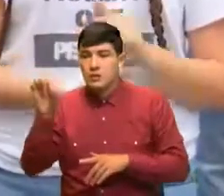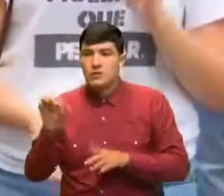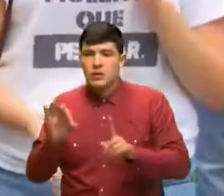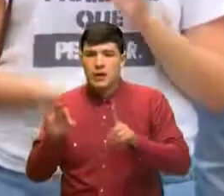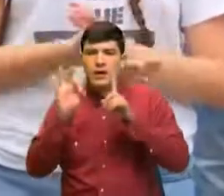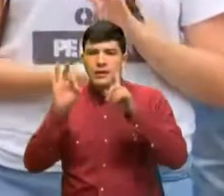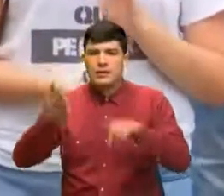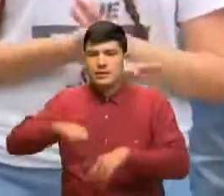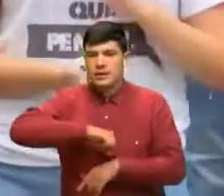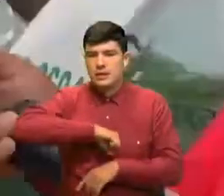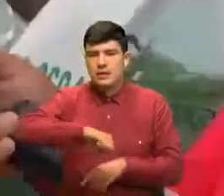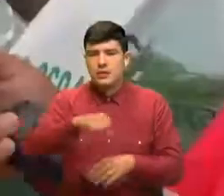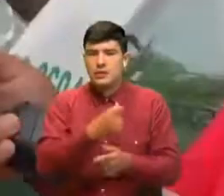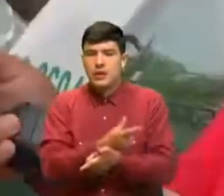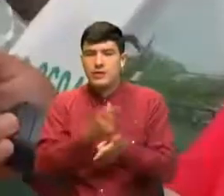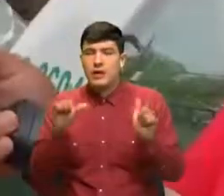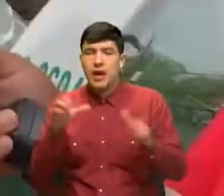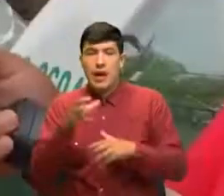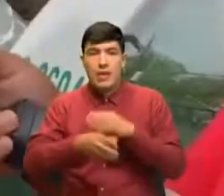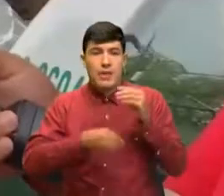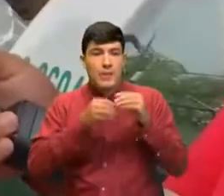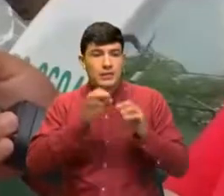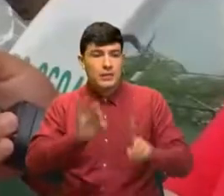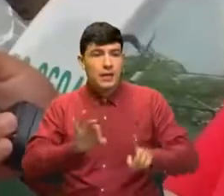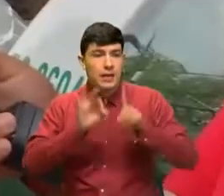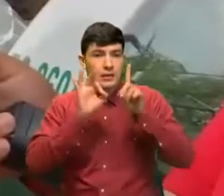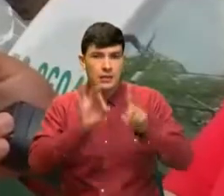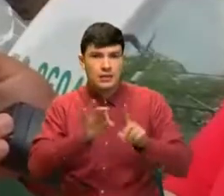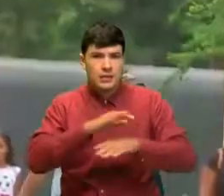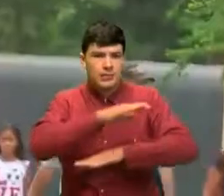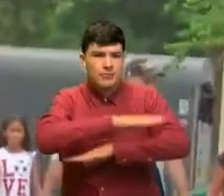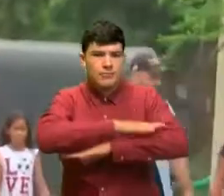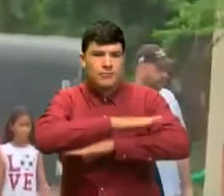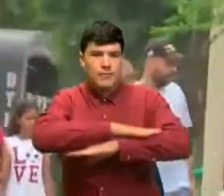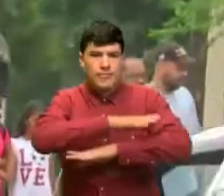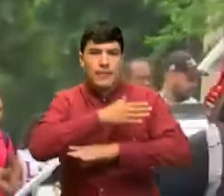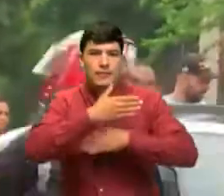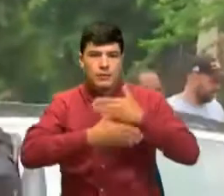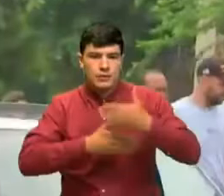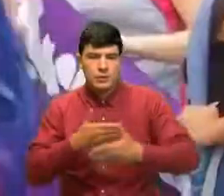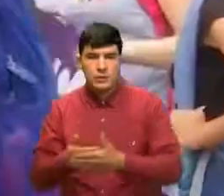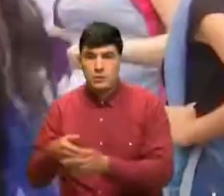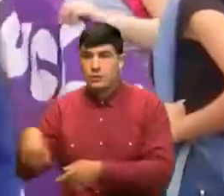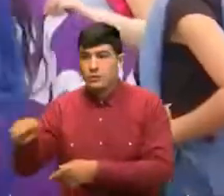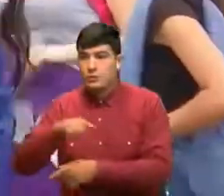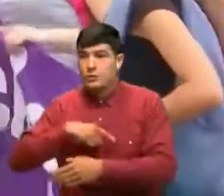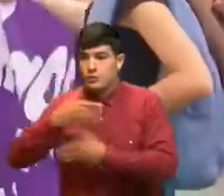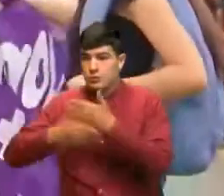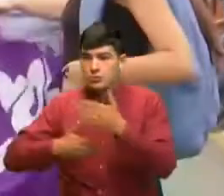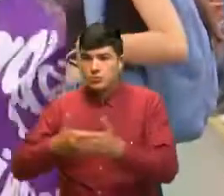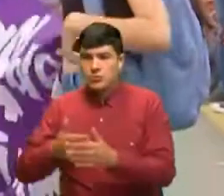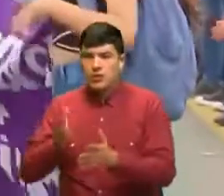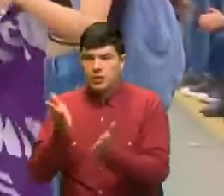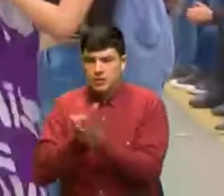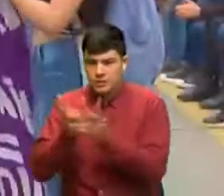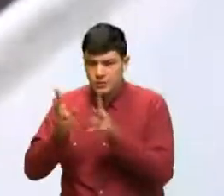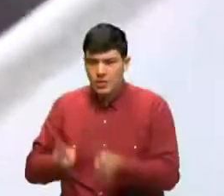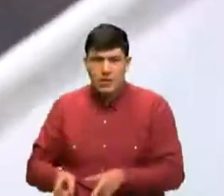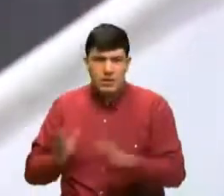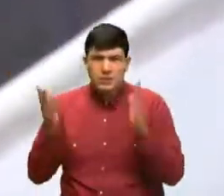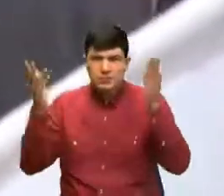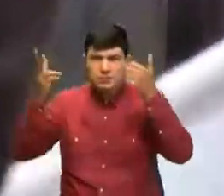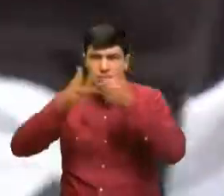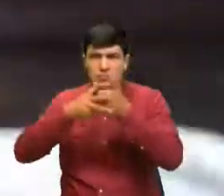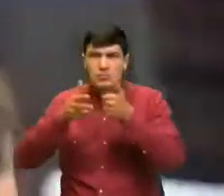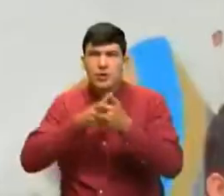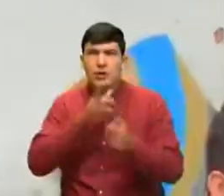libertades y a garantizar la convivencia pacífica en la protesta hicieron presencia de estudiantes encapuchados como señal de